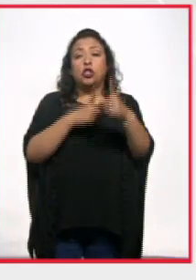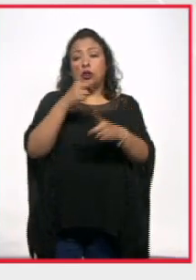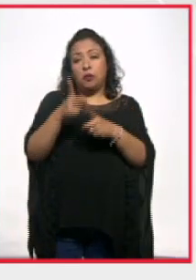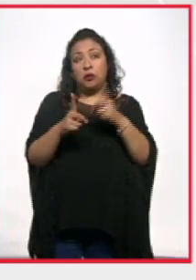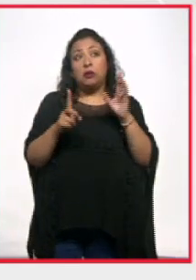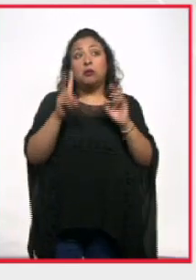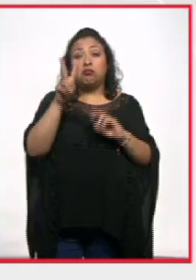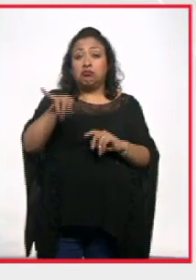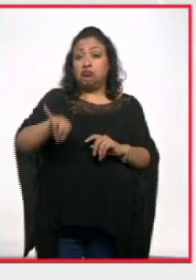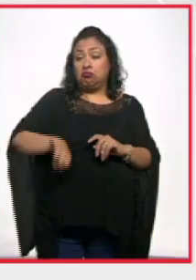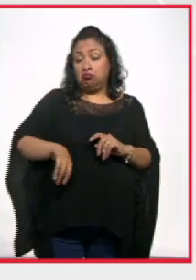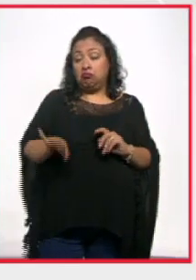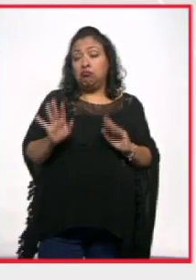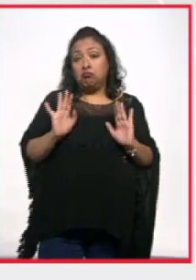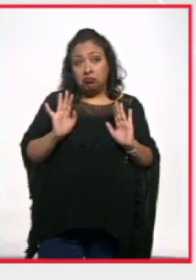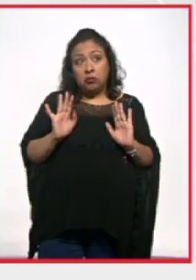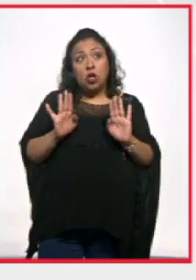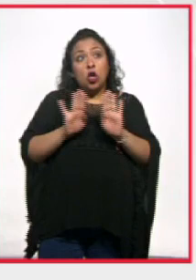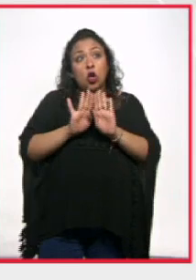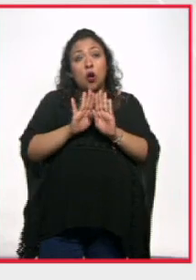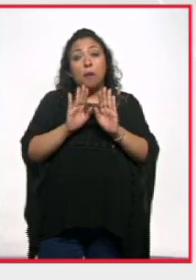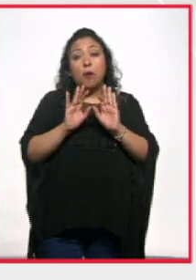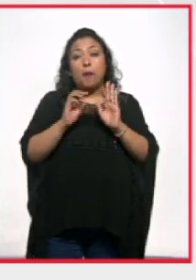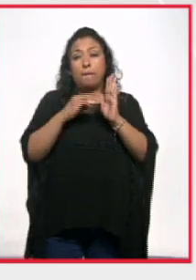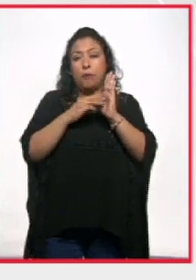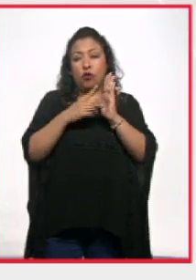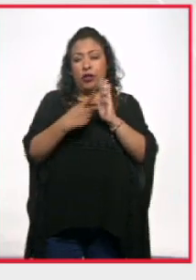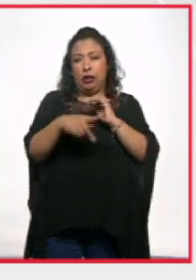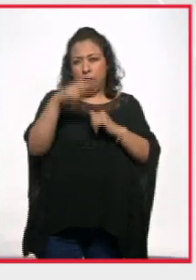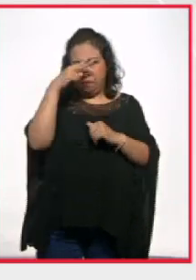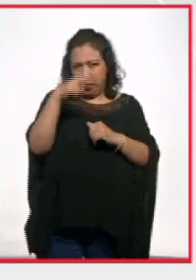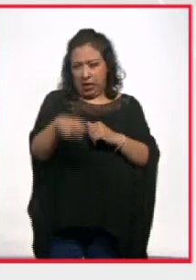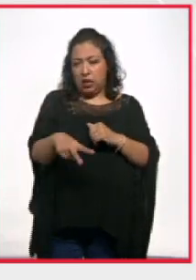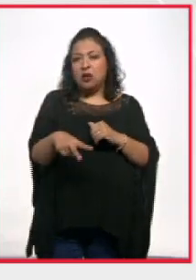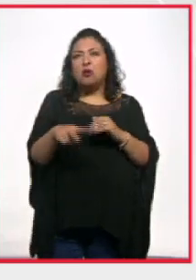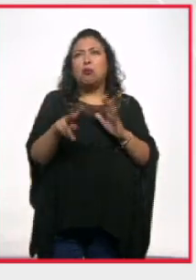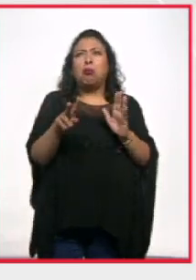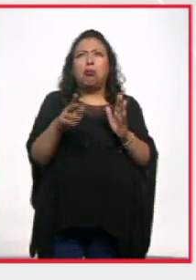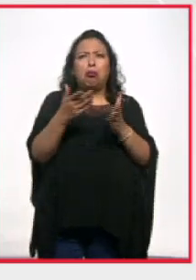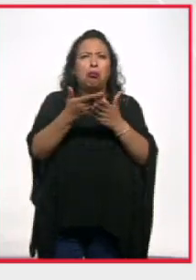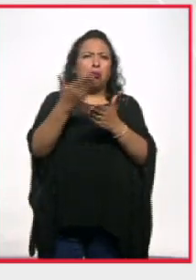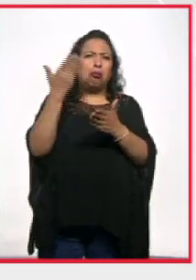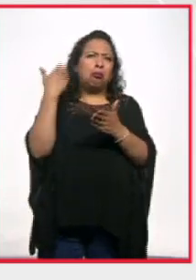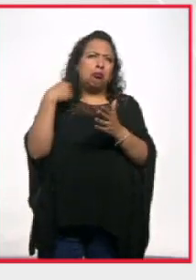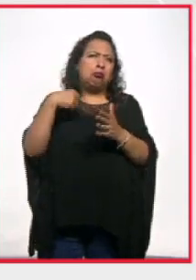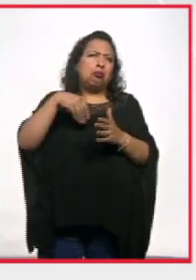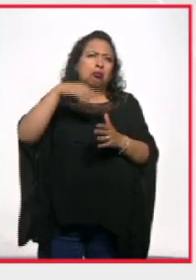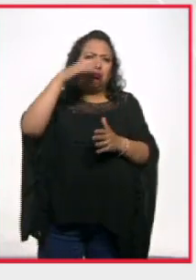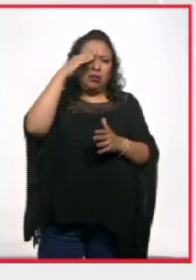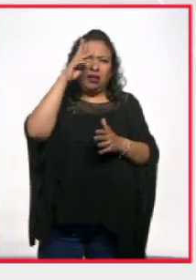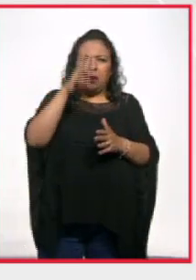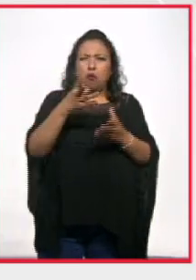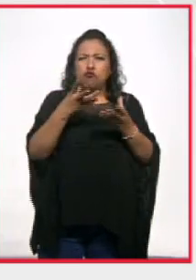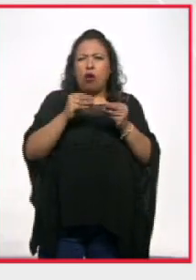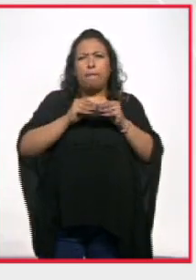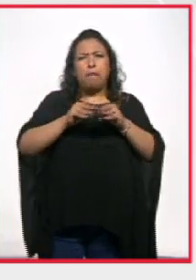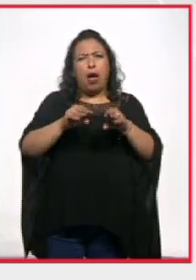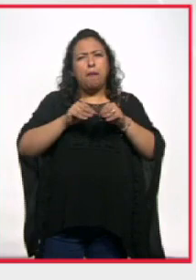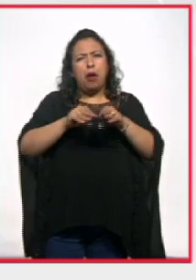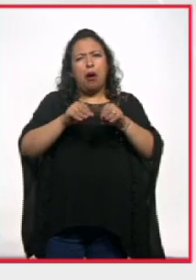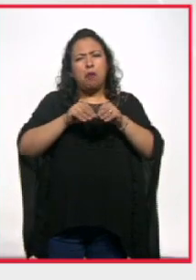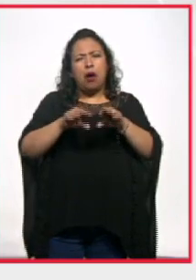así que va a ser muy interesante. El modelo que conocemos en México ha uh-huh. estado, me parece, no sé qué piensen, sobreexplotado,